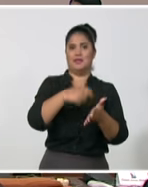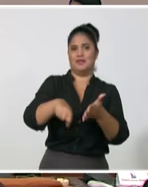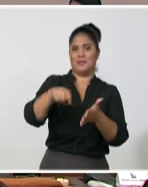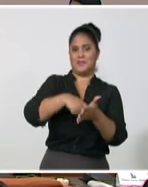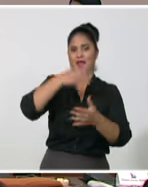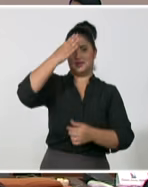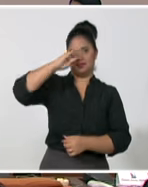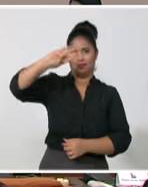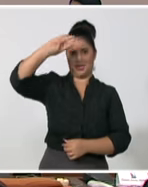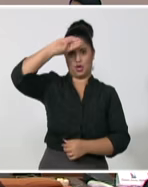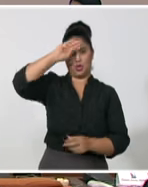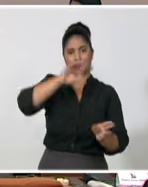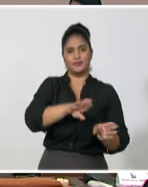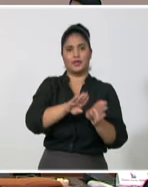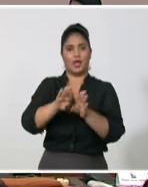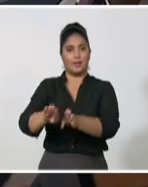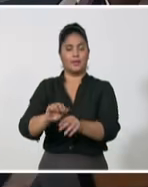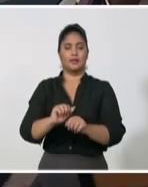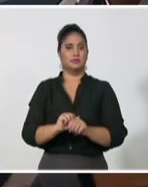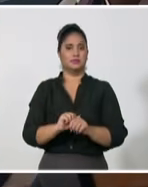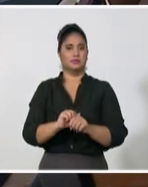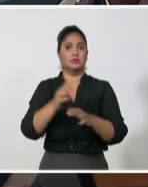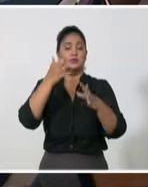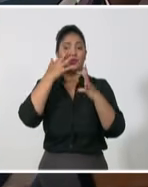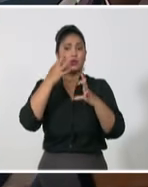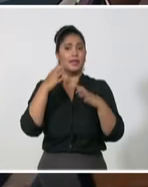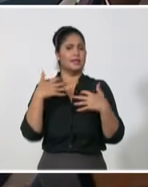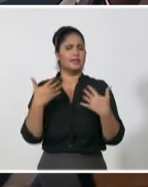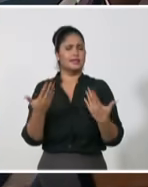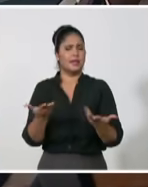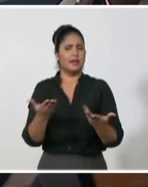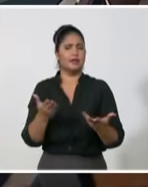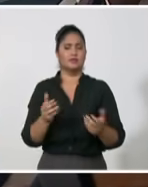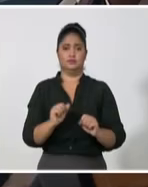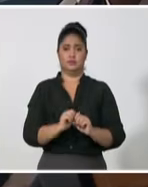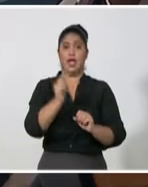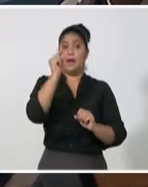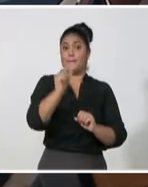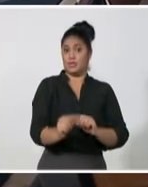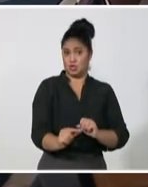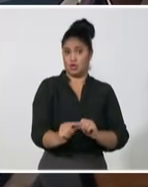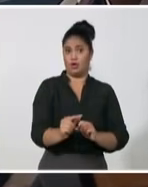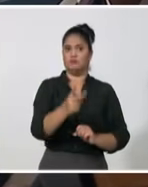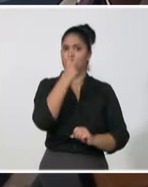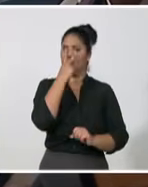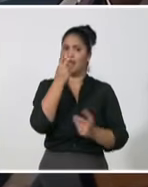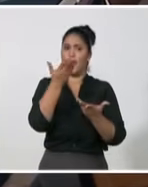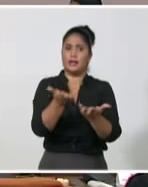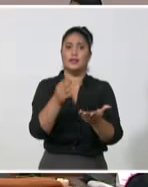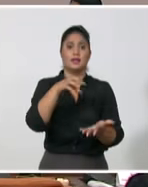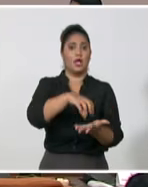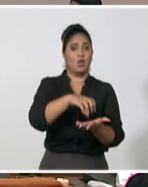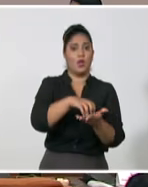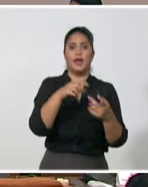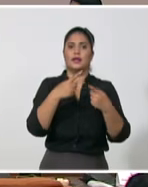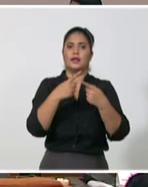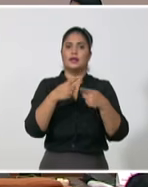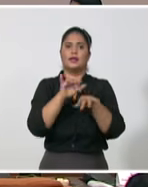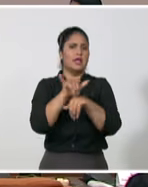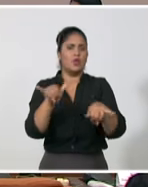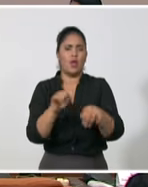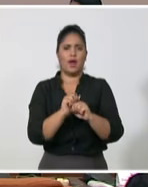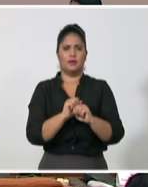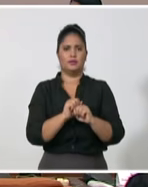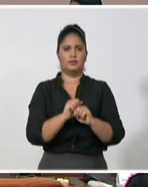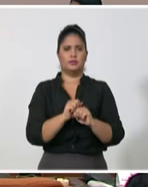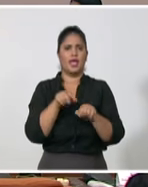no debemos ampliar no sólo a la figura del intendente sino hacerlo de manera colectiva con su equipo de dirección no es un curso de